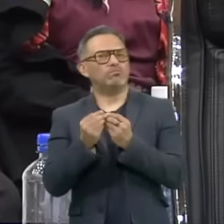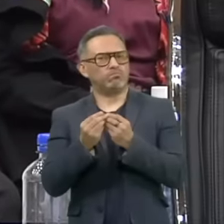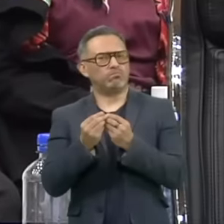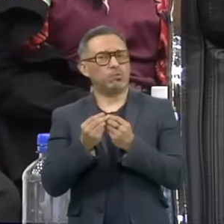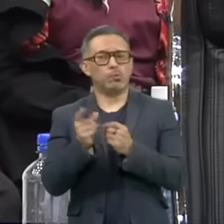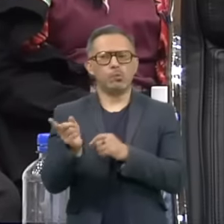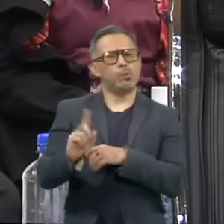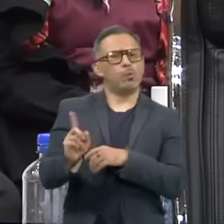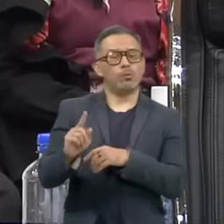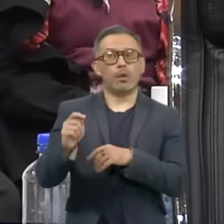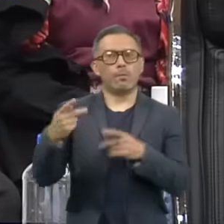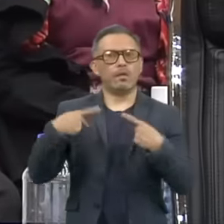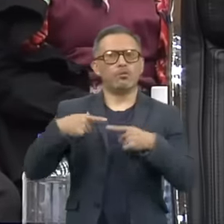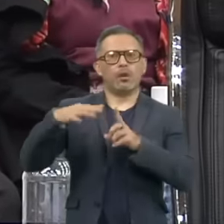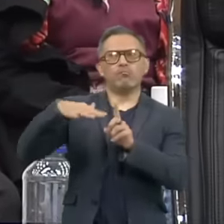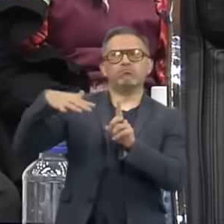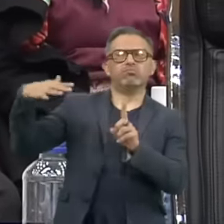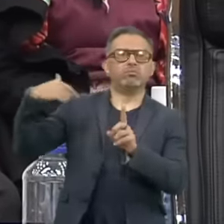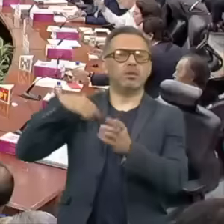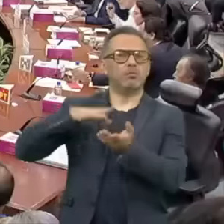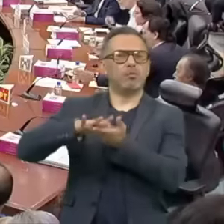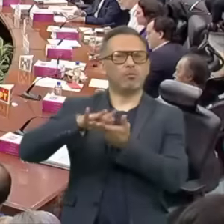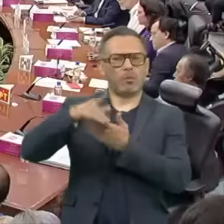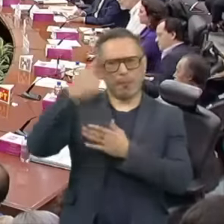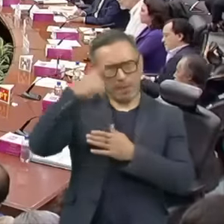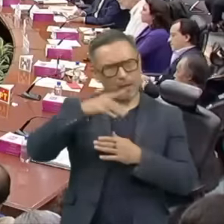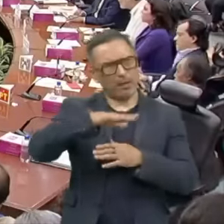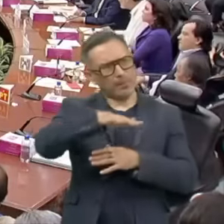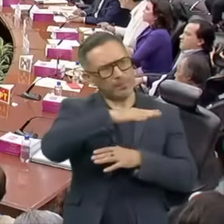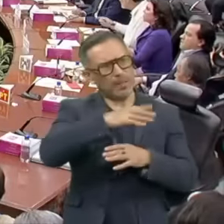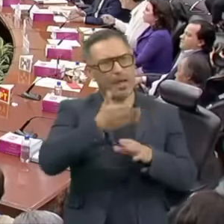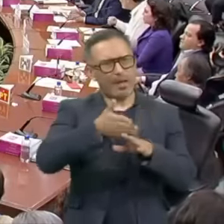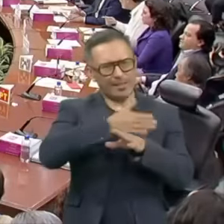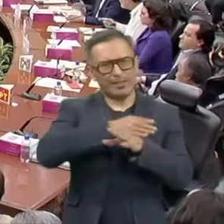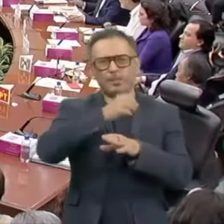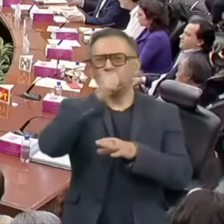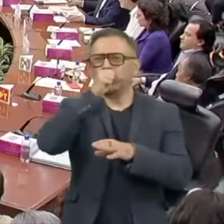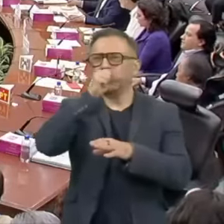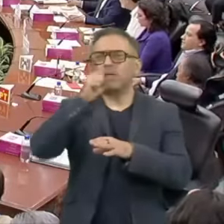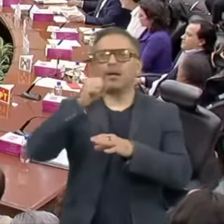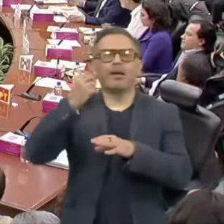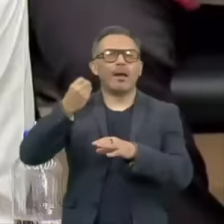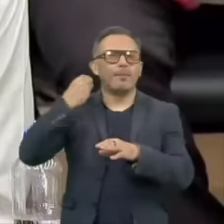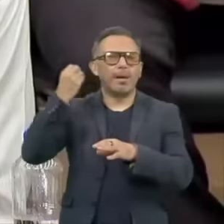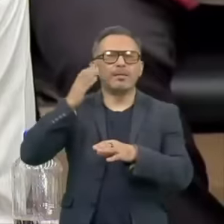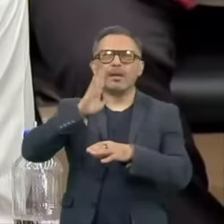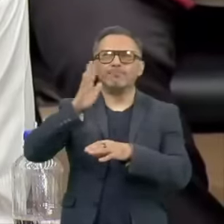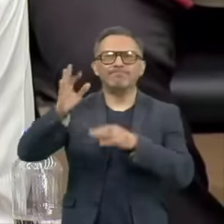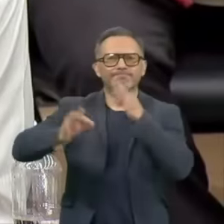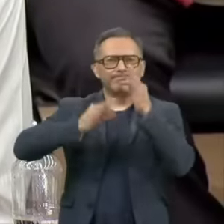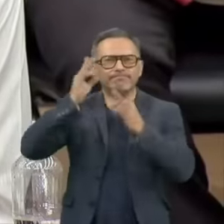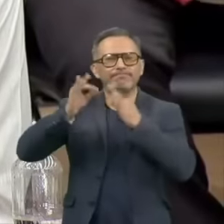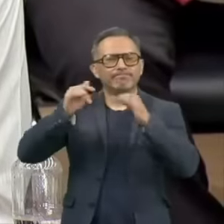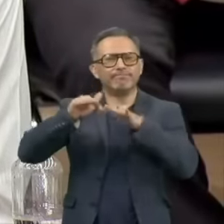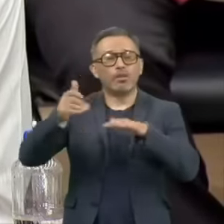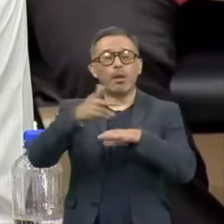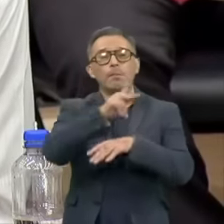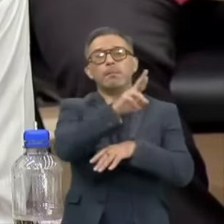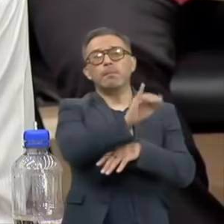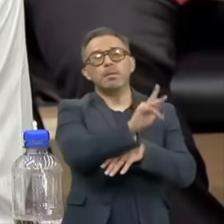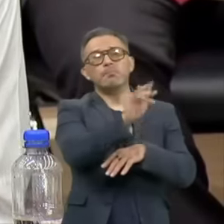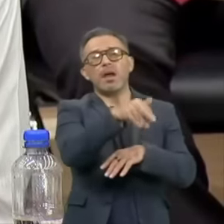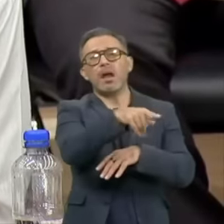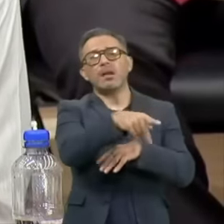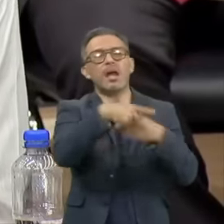popular para hacer las reformas constitucionales que nos comprometimos en campaña, a diferencia del PRI y el PAN, que decían una cosa y